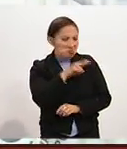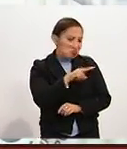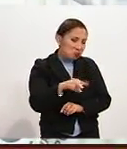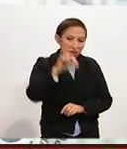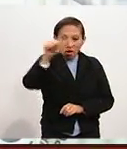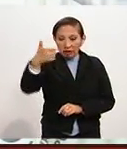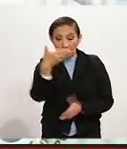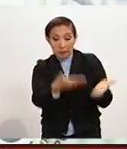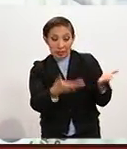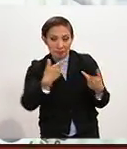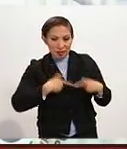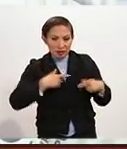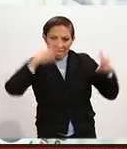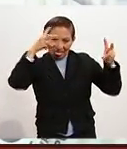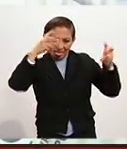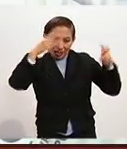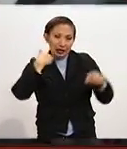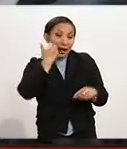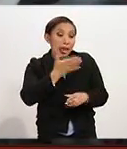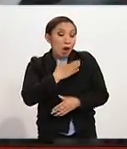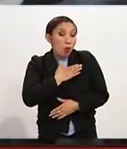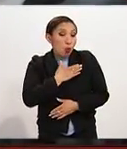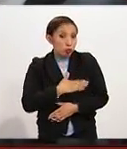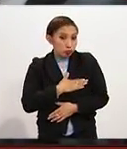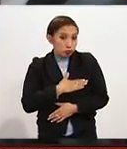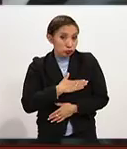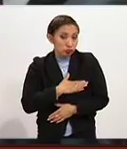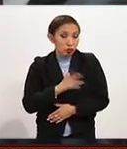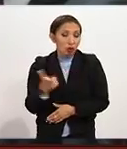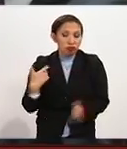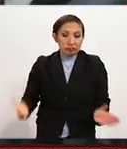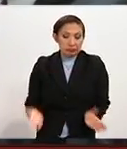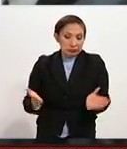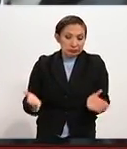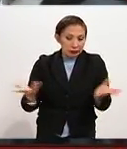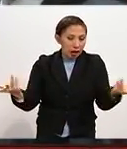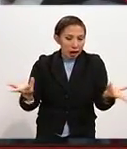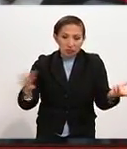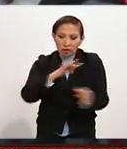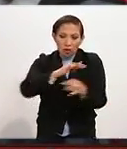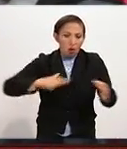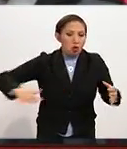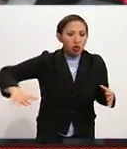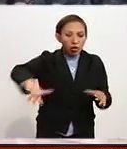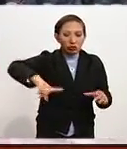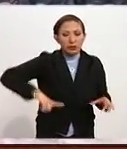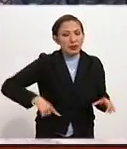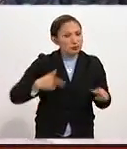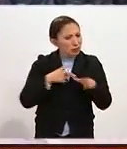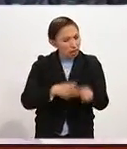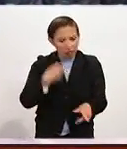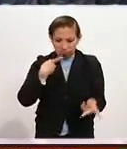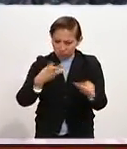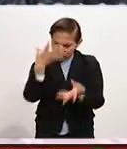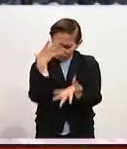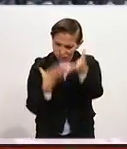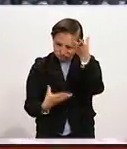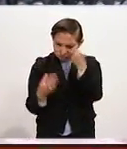las demandas de la sociedad en materia de procuración de justicia impulsan, dice ella, a todos los servidores públicos a seguir